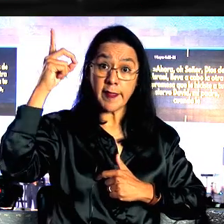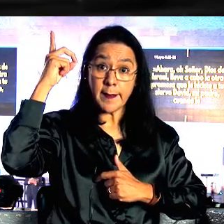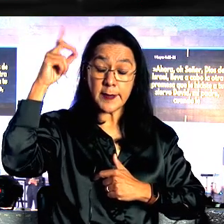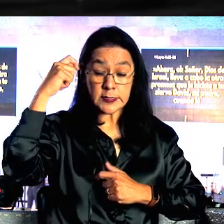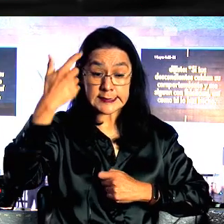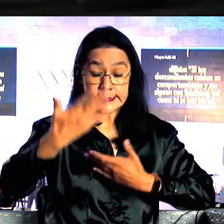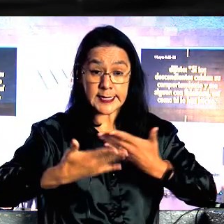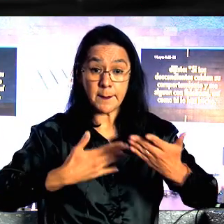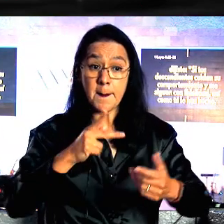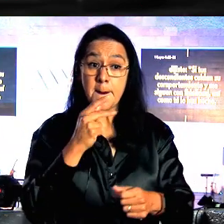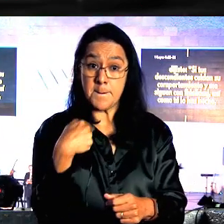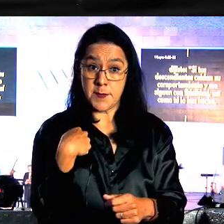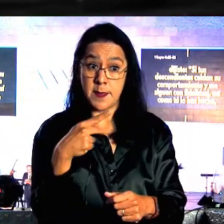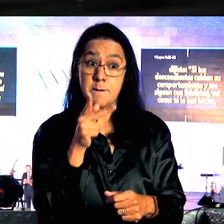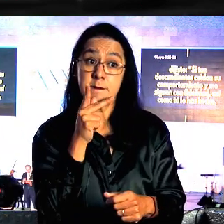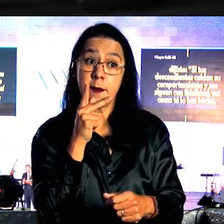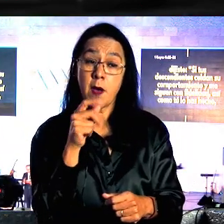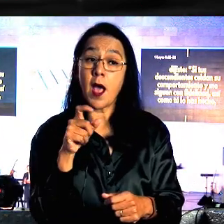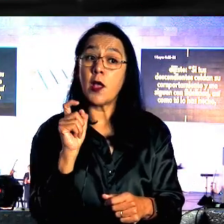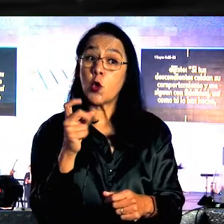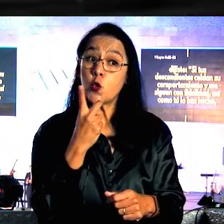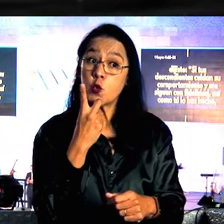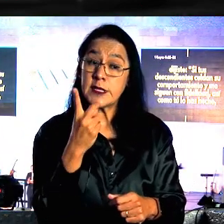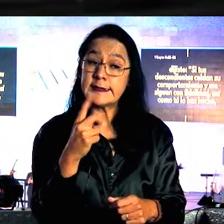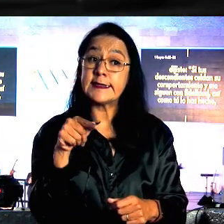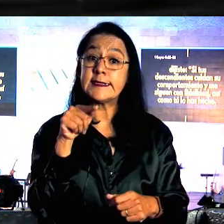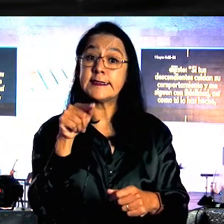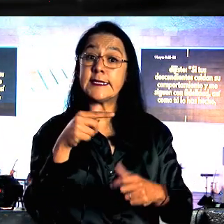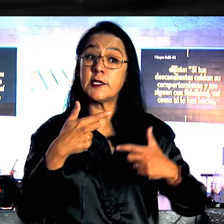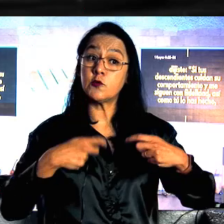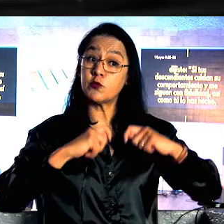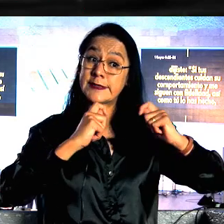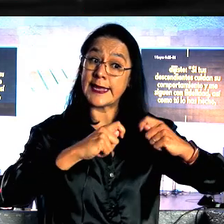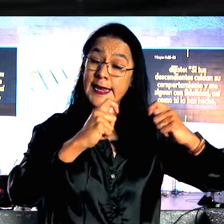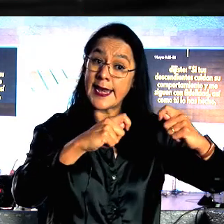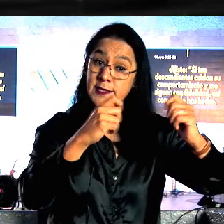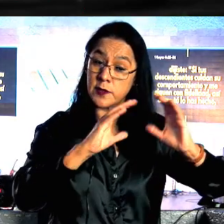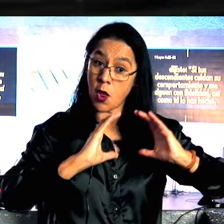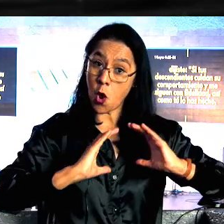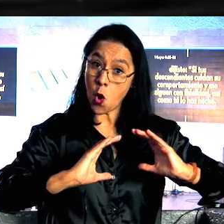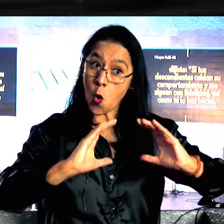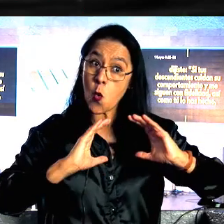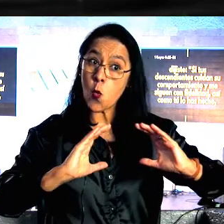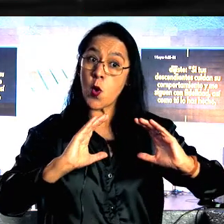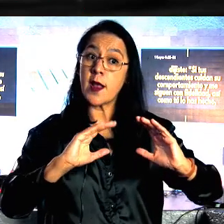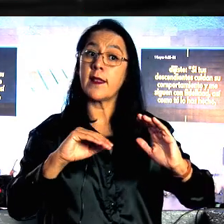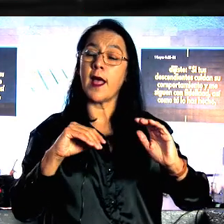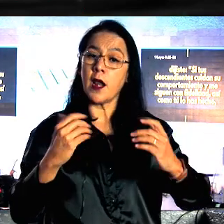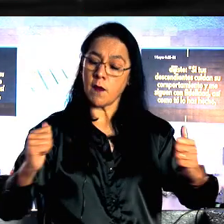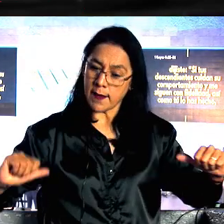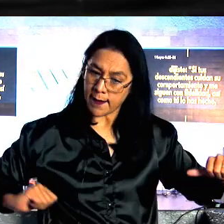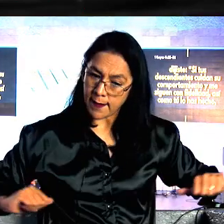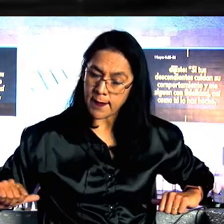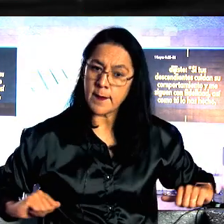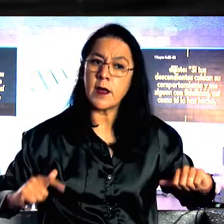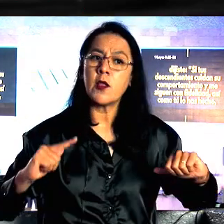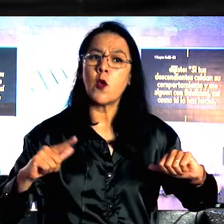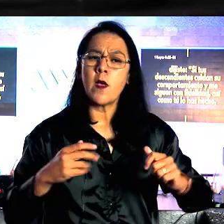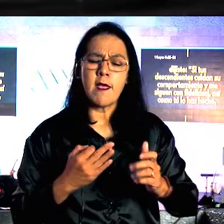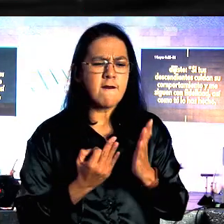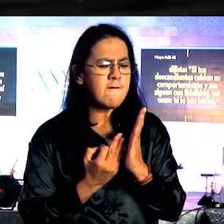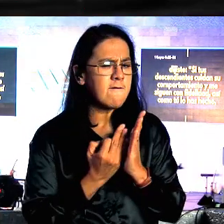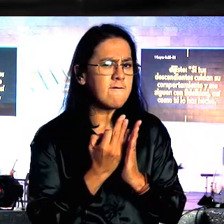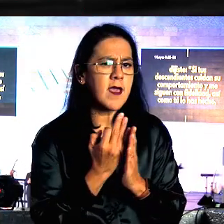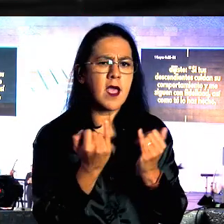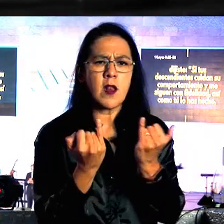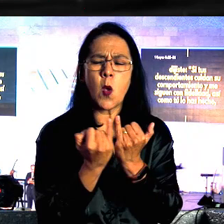cuando le dijiste, si tus descendientes cuidan su comportamiento y me siguen con fidelidad, así como tú